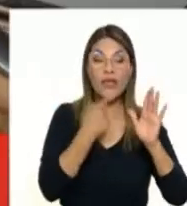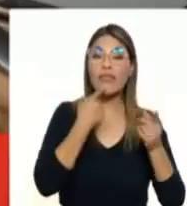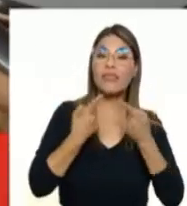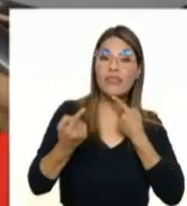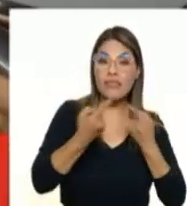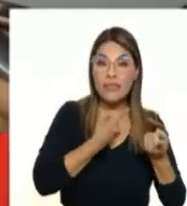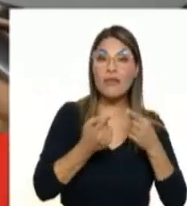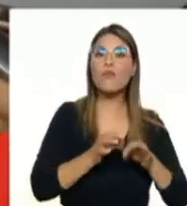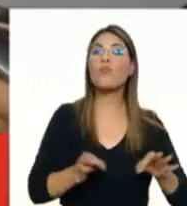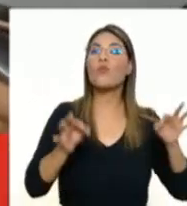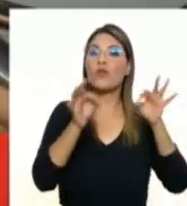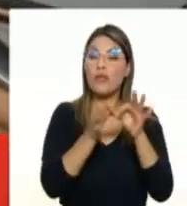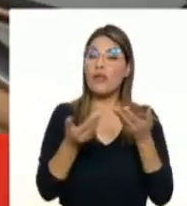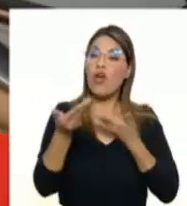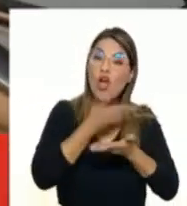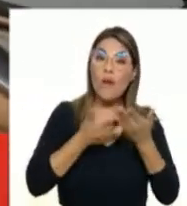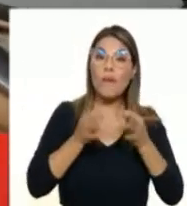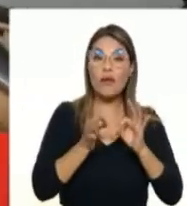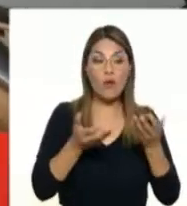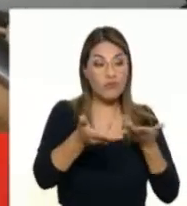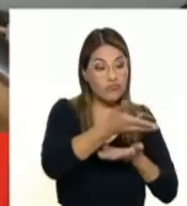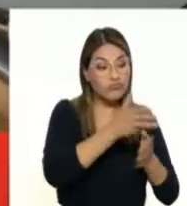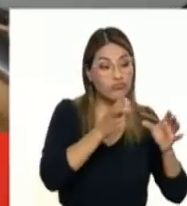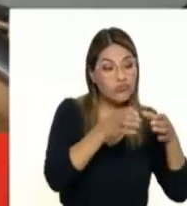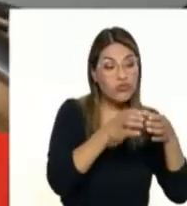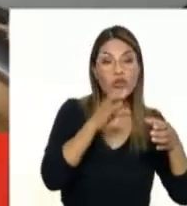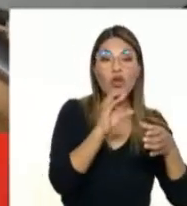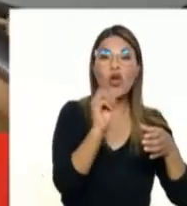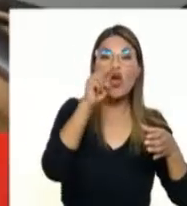tus comentarios que te leemos. Con nosotros será hasta la próxima. Tupananchis Kamaa.